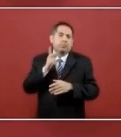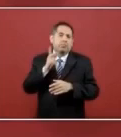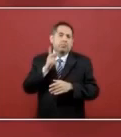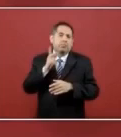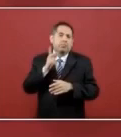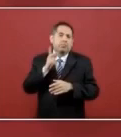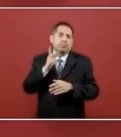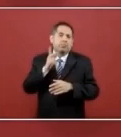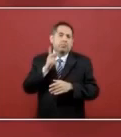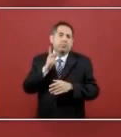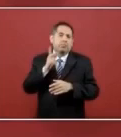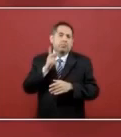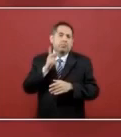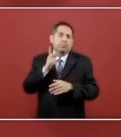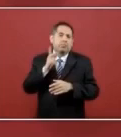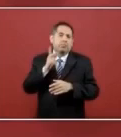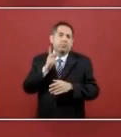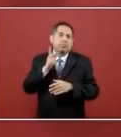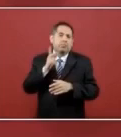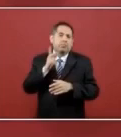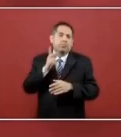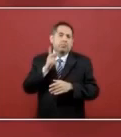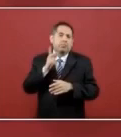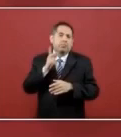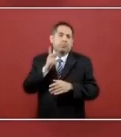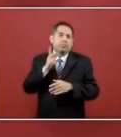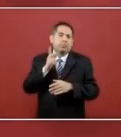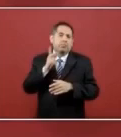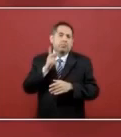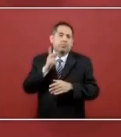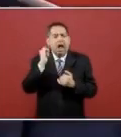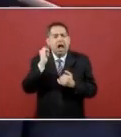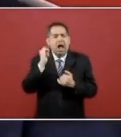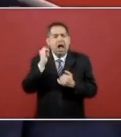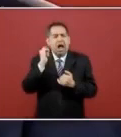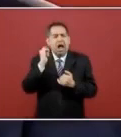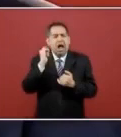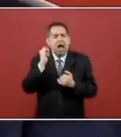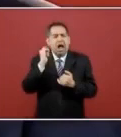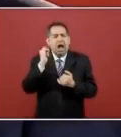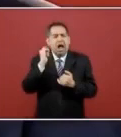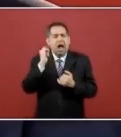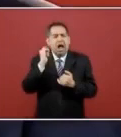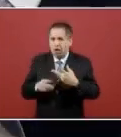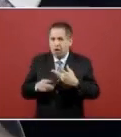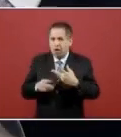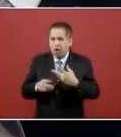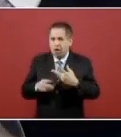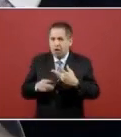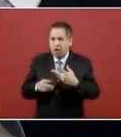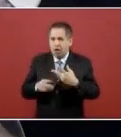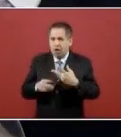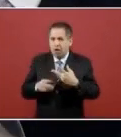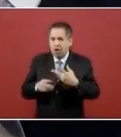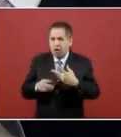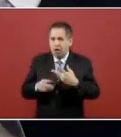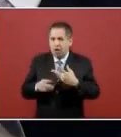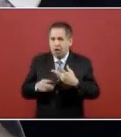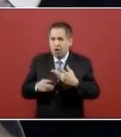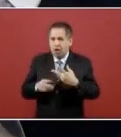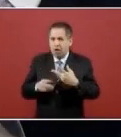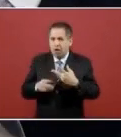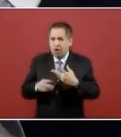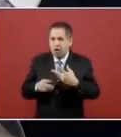¿Dónde estaban antes esos expertos? Y dice después que el problema, después lo dice igual